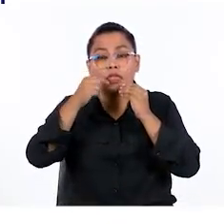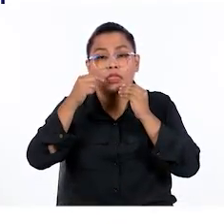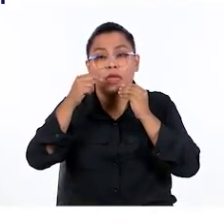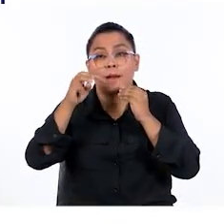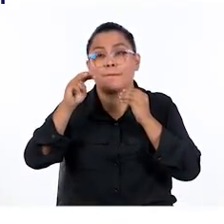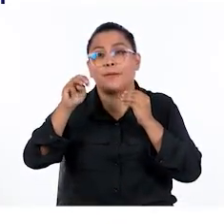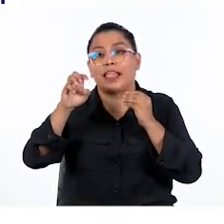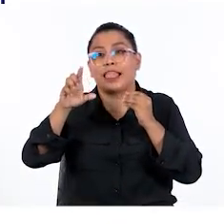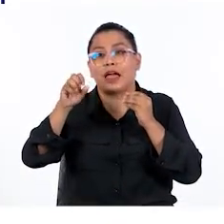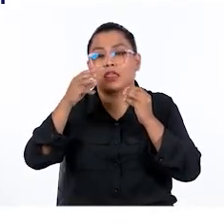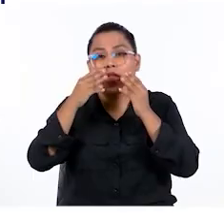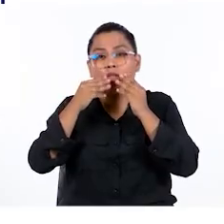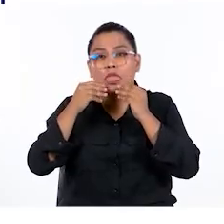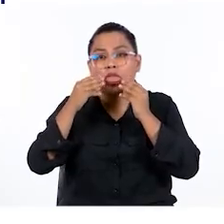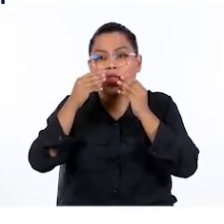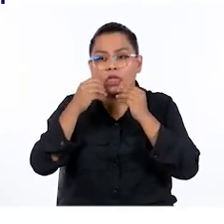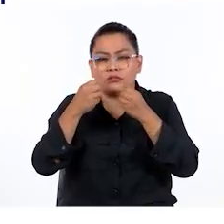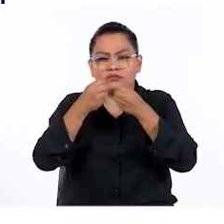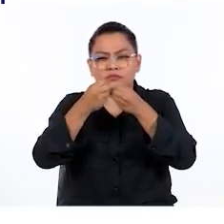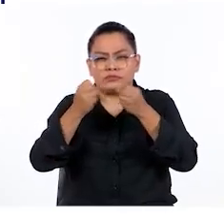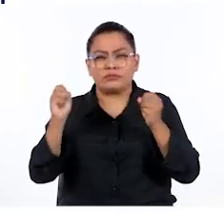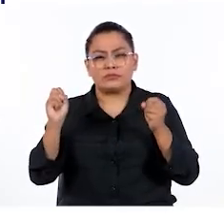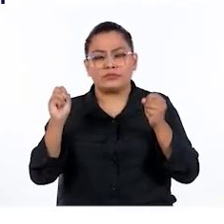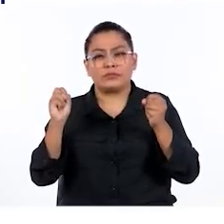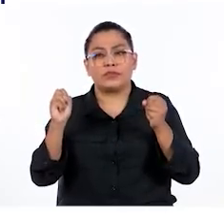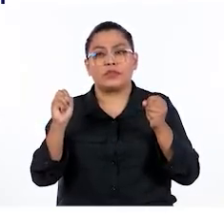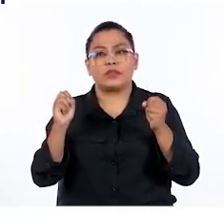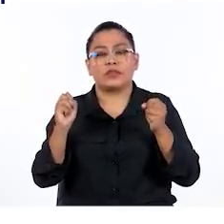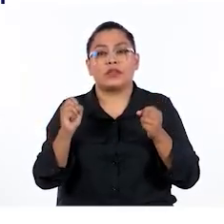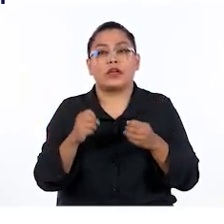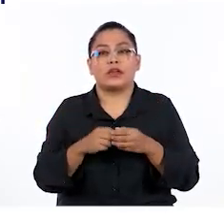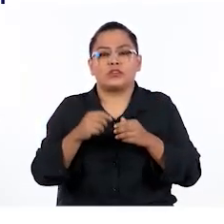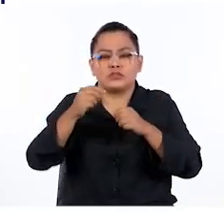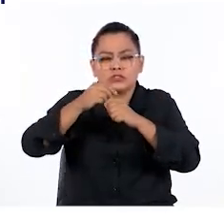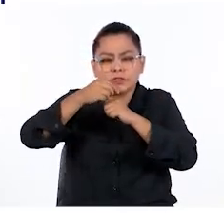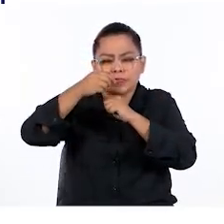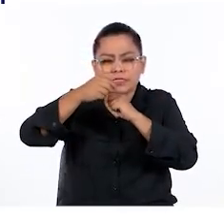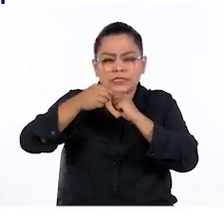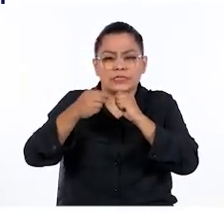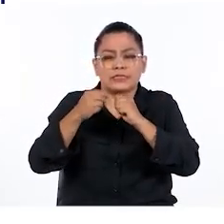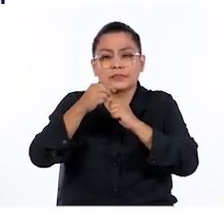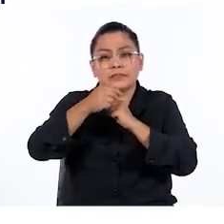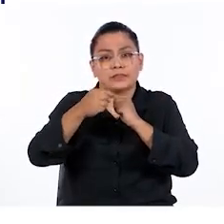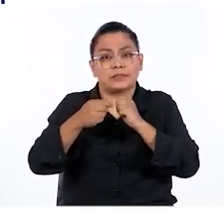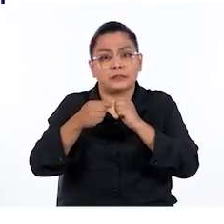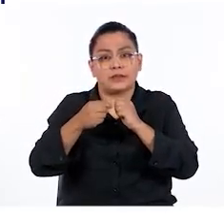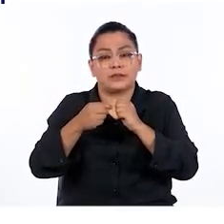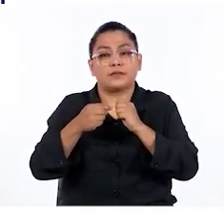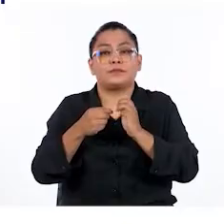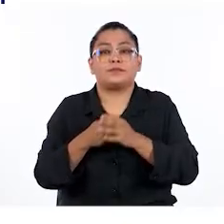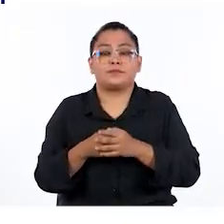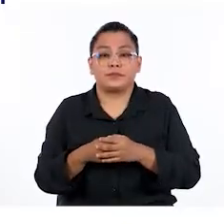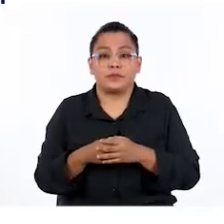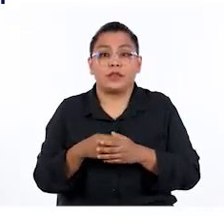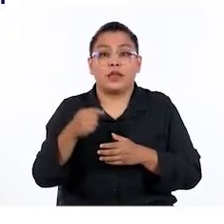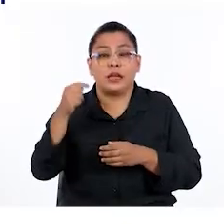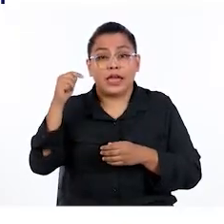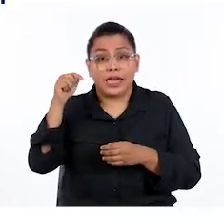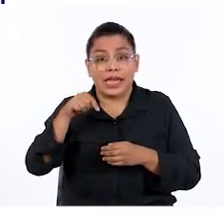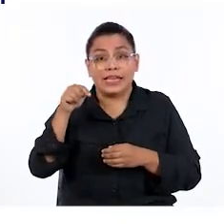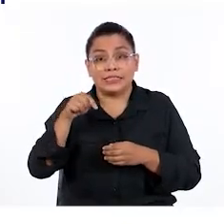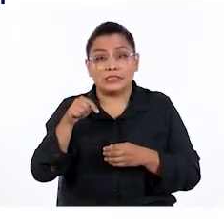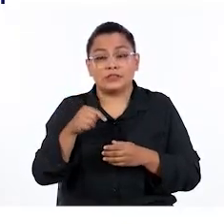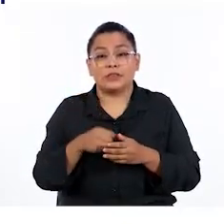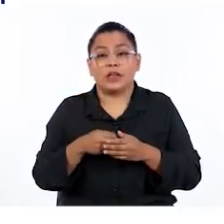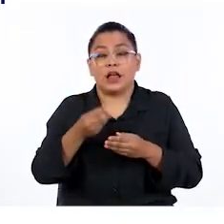que corta ese almidón, que es una molécula grande, en pequeños fragmentos de disacáridos. Y esos fragmentos